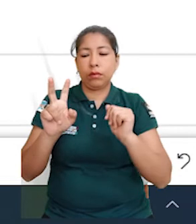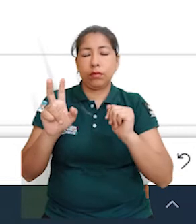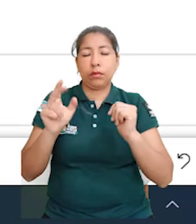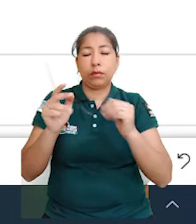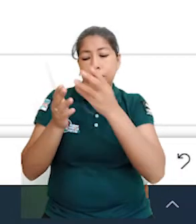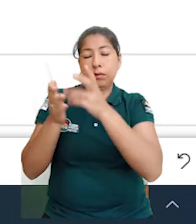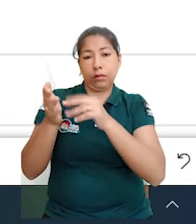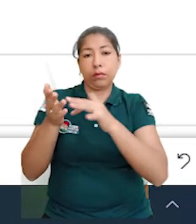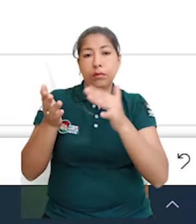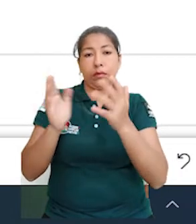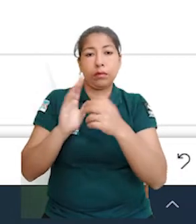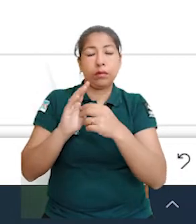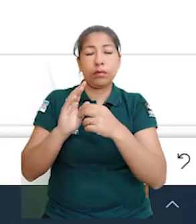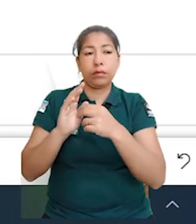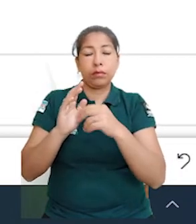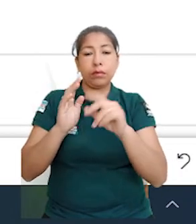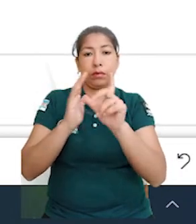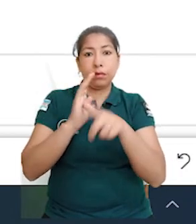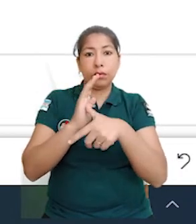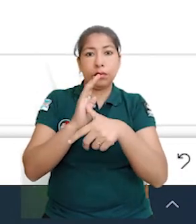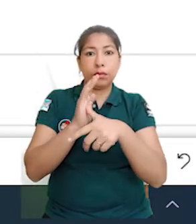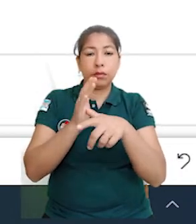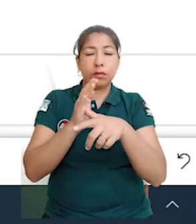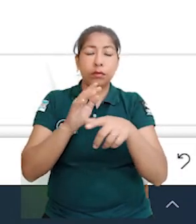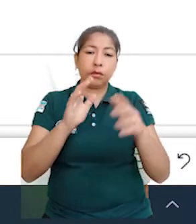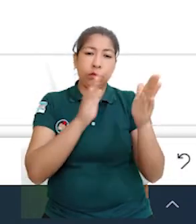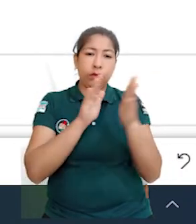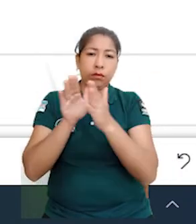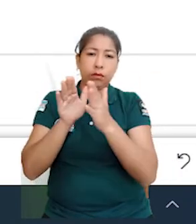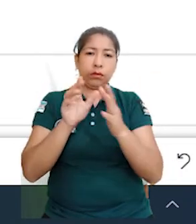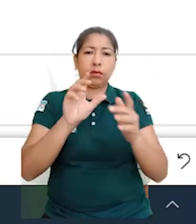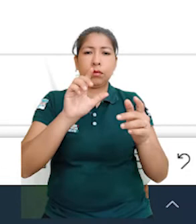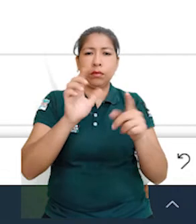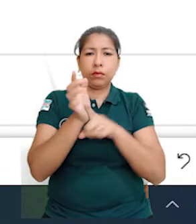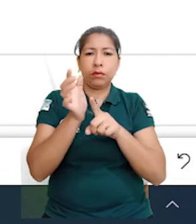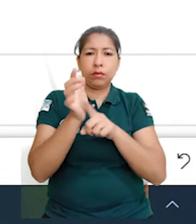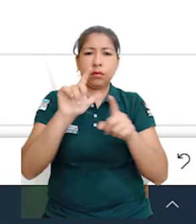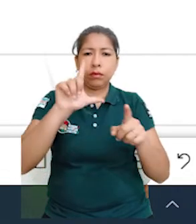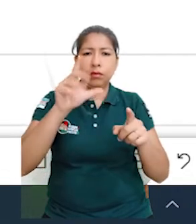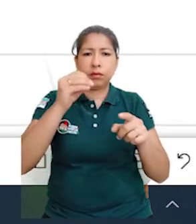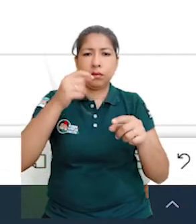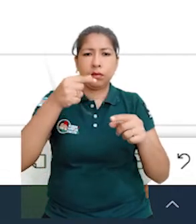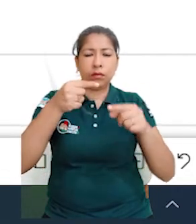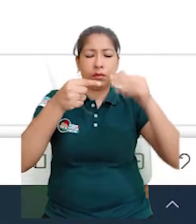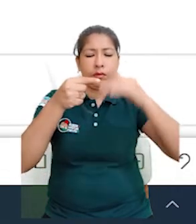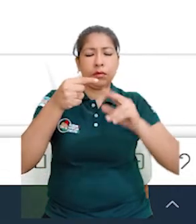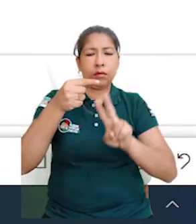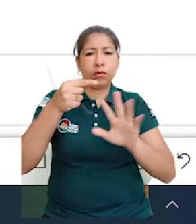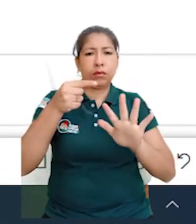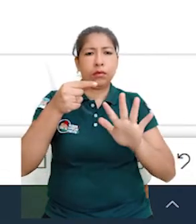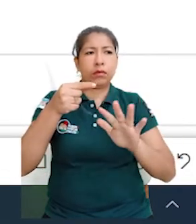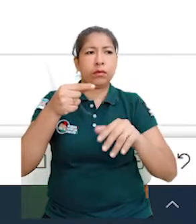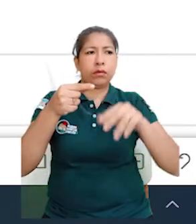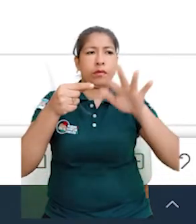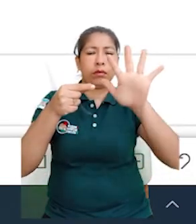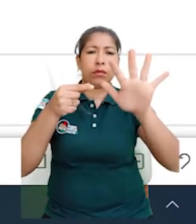calculadora, menos logaritmo en base 25 de 5. Anotamos igual. Y el